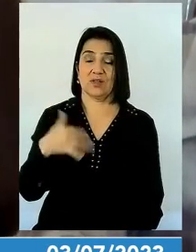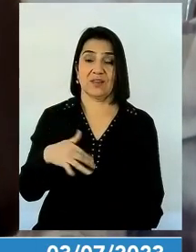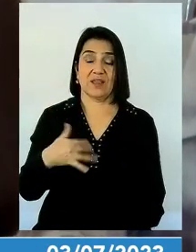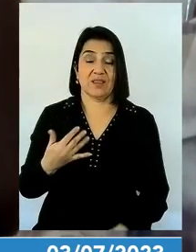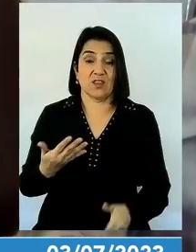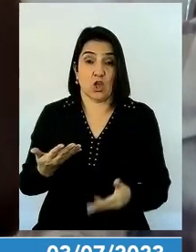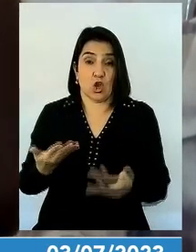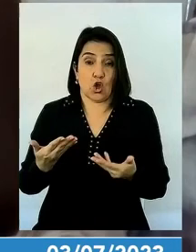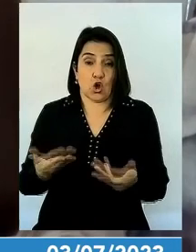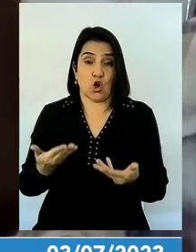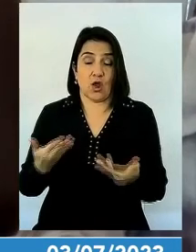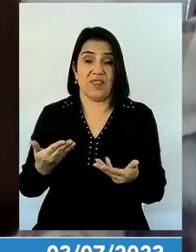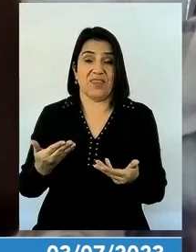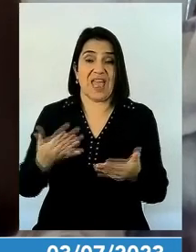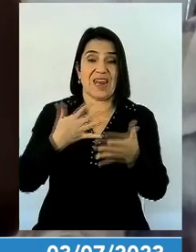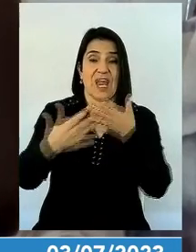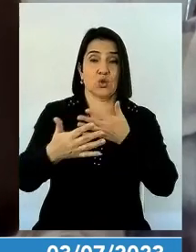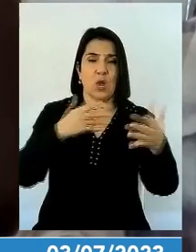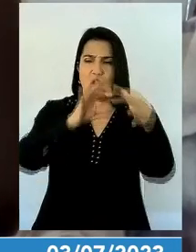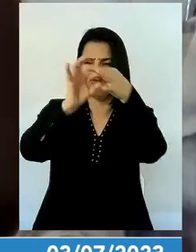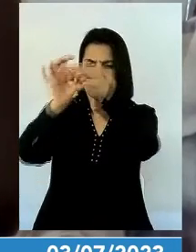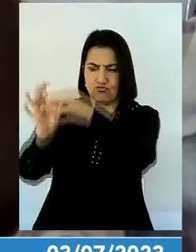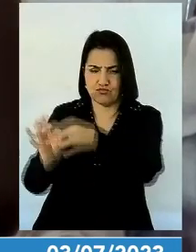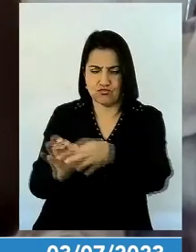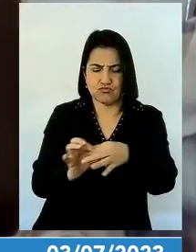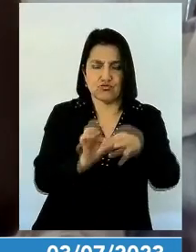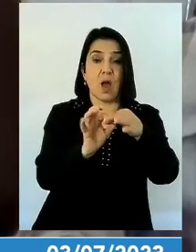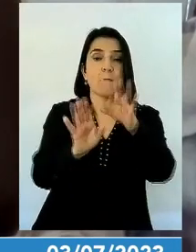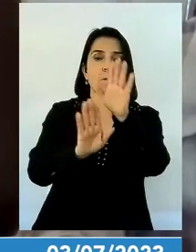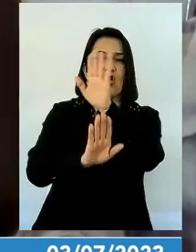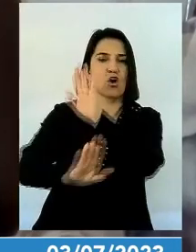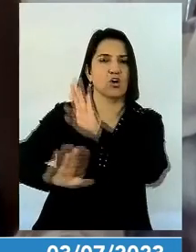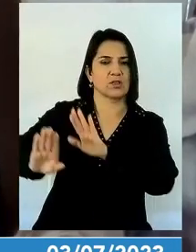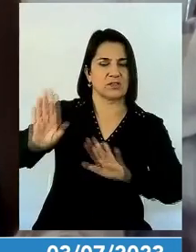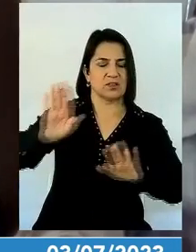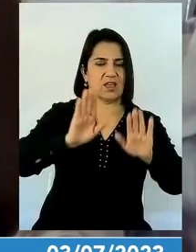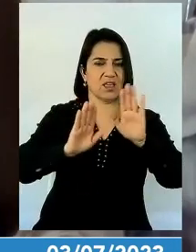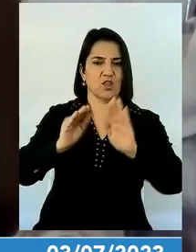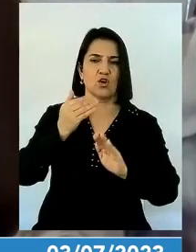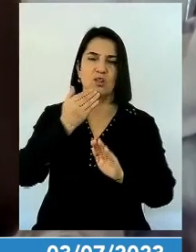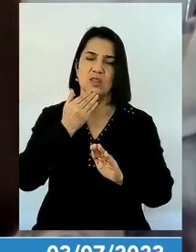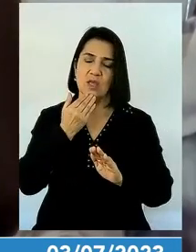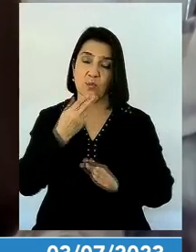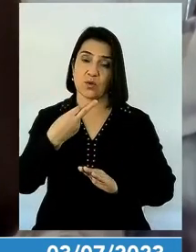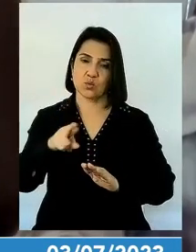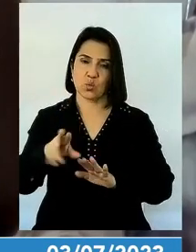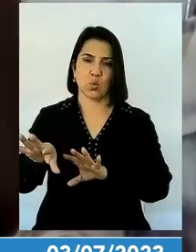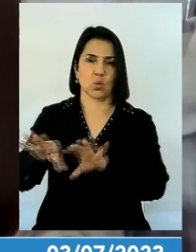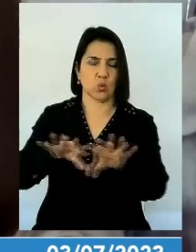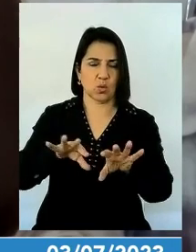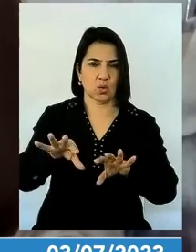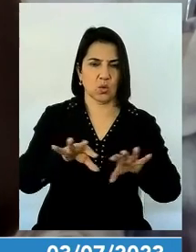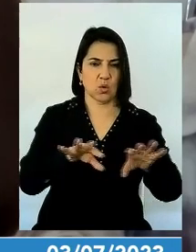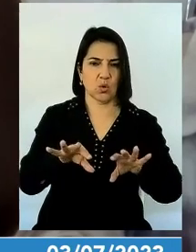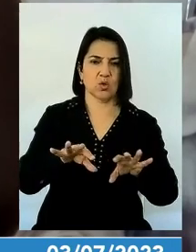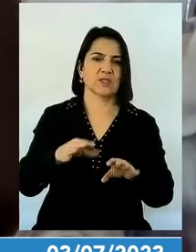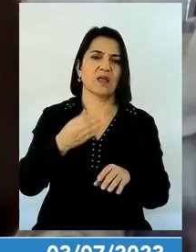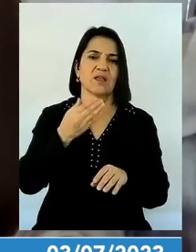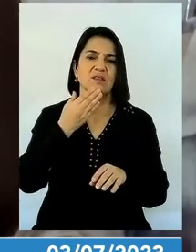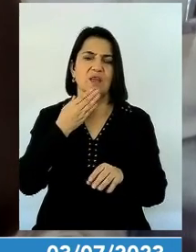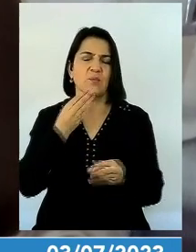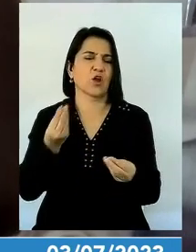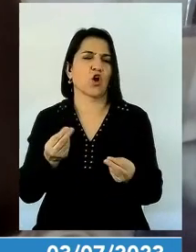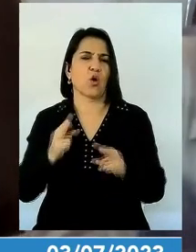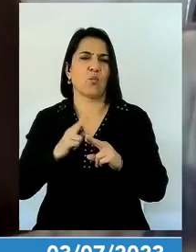encuentren protegidos, pero también todo lo que tenga que ver con los recursos y las prácticas que se realizan en el océano